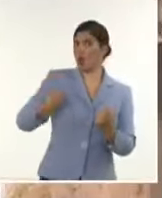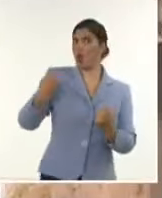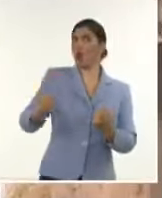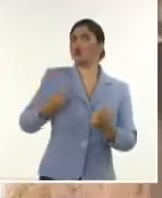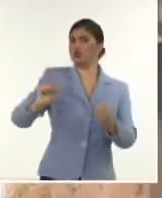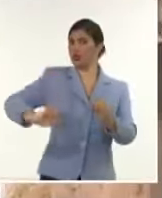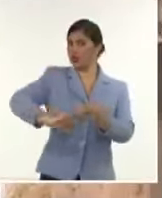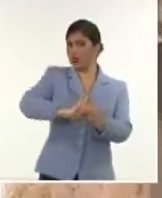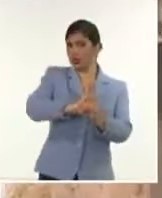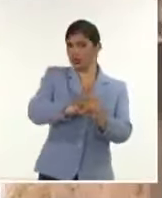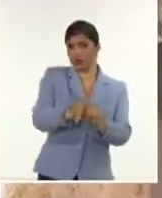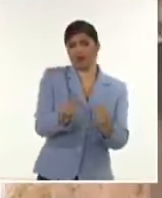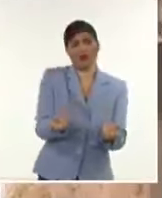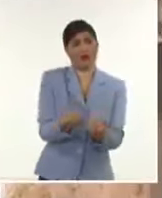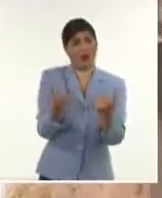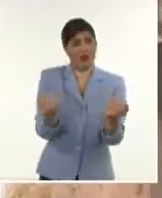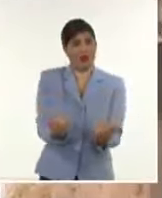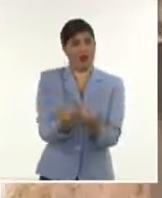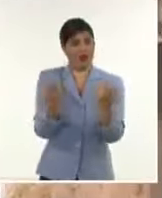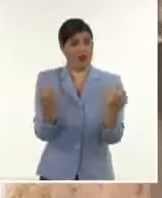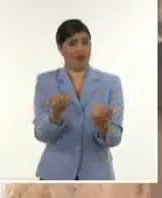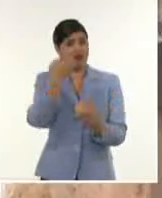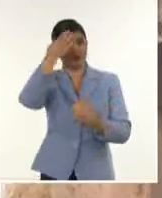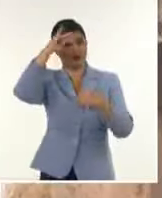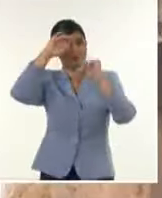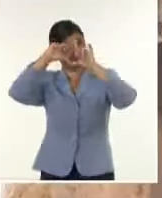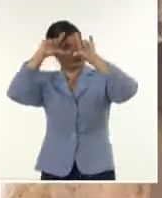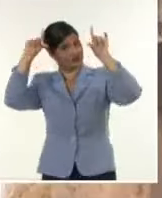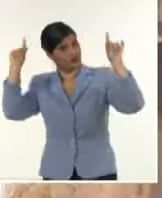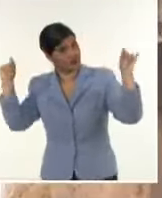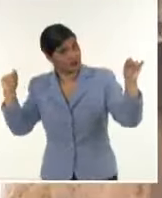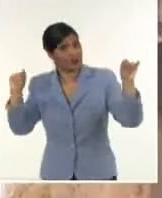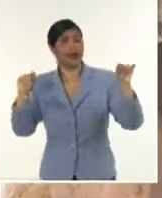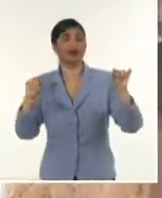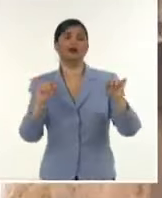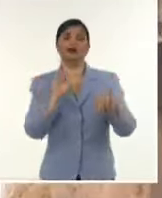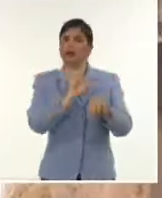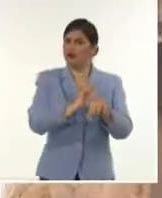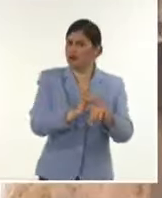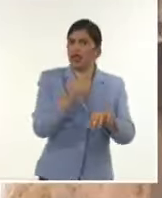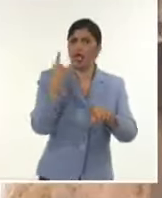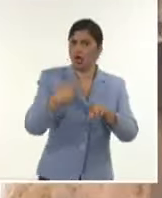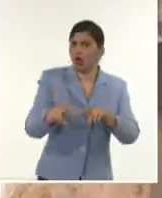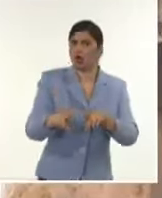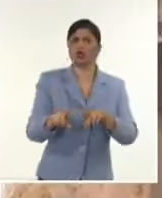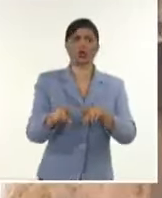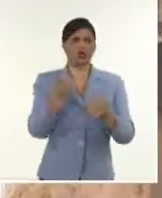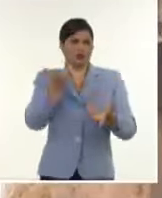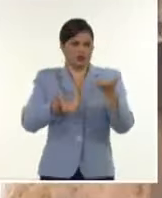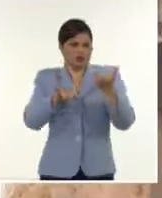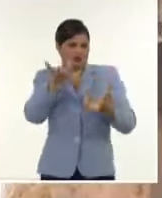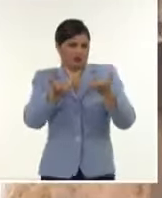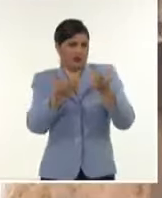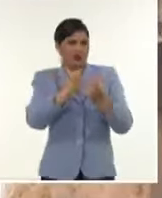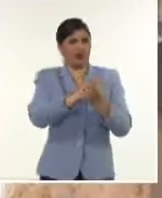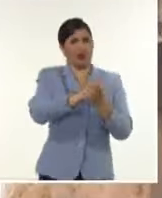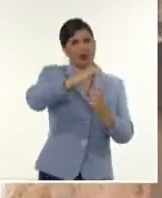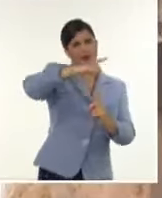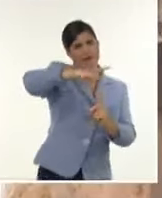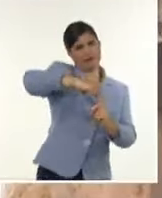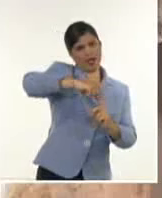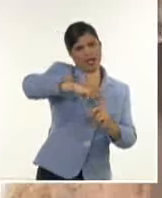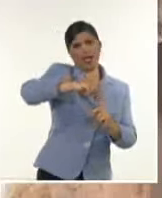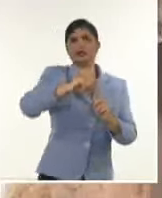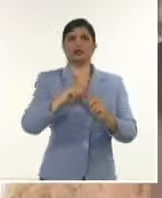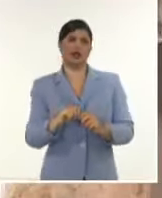estuvieron en la base de supertanqueros en el Hotel Saratoga, enfrentando estos desastres que lamentablemente ocurrieron en nuestro país en